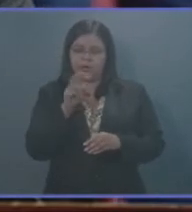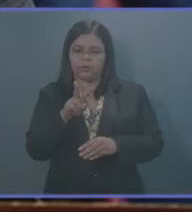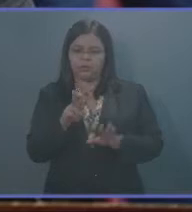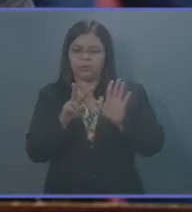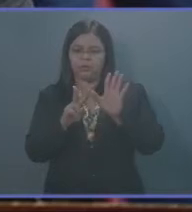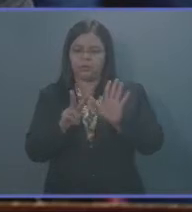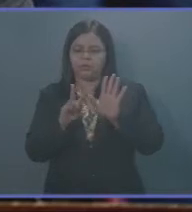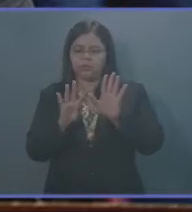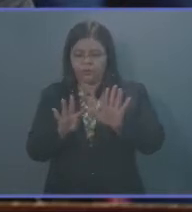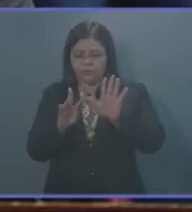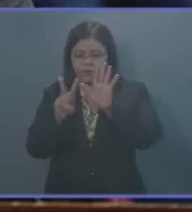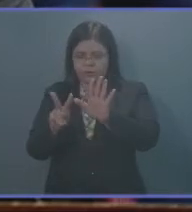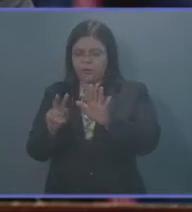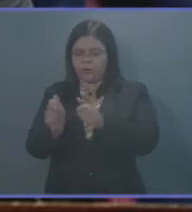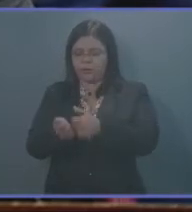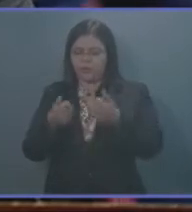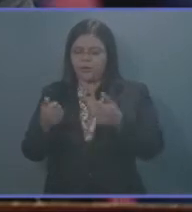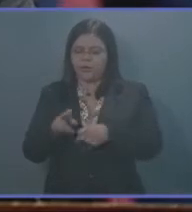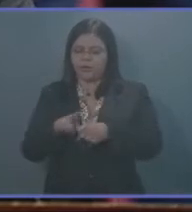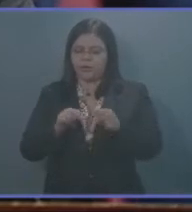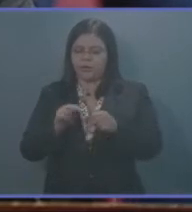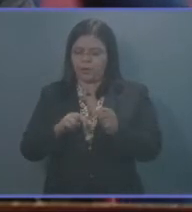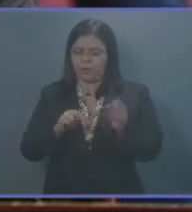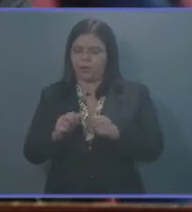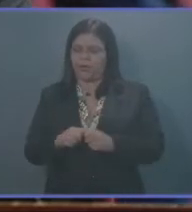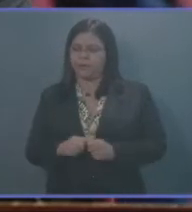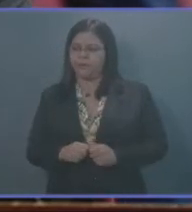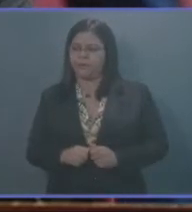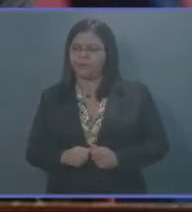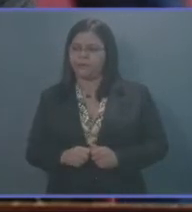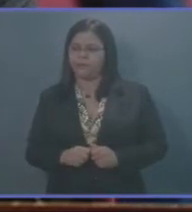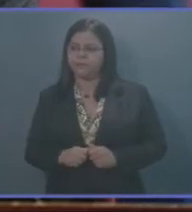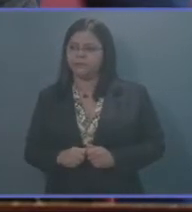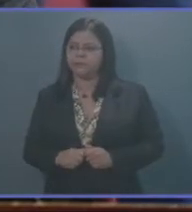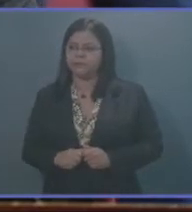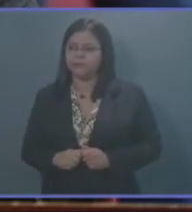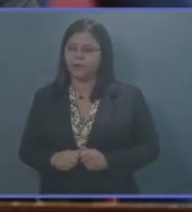$1.297 millones de los Estados Unidos de América.